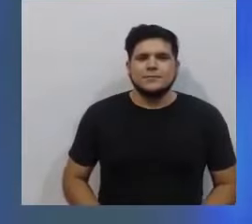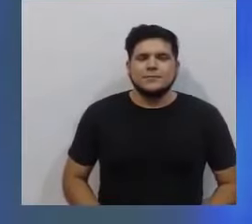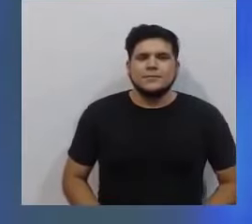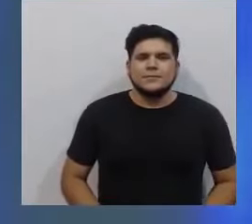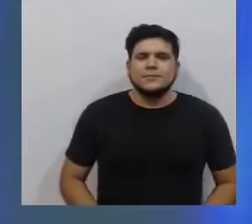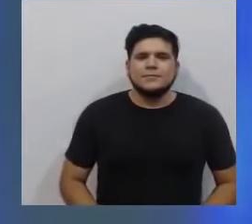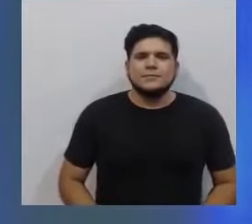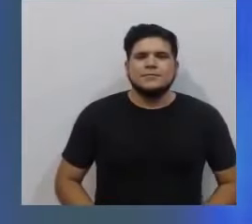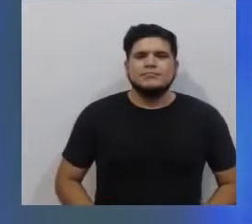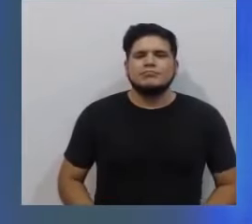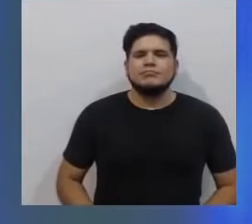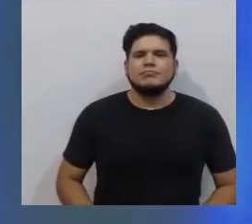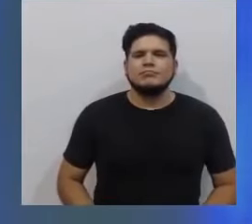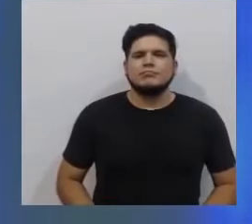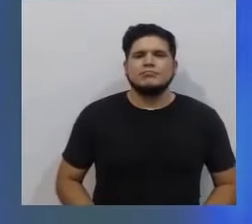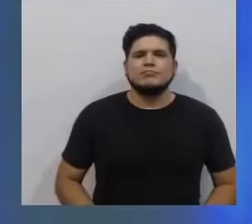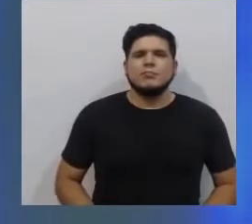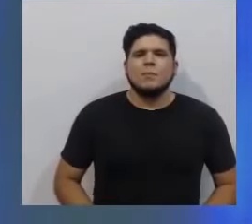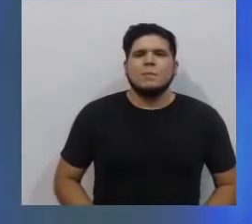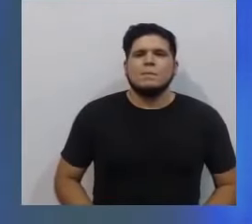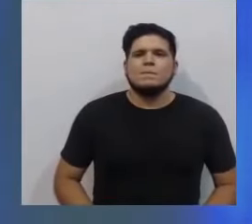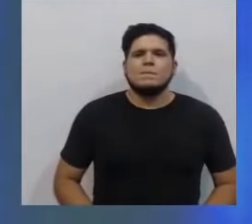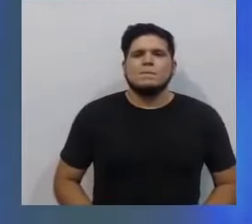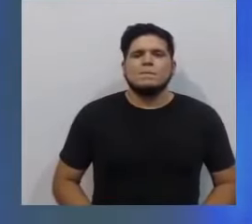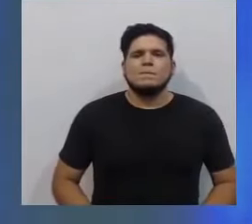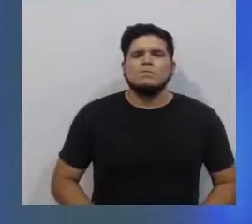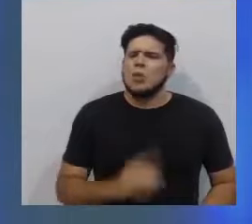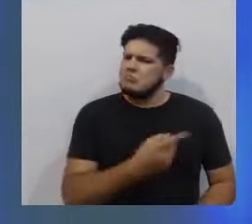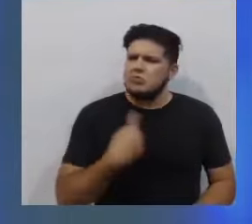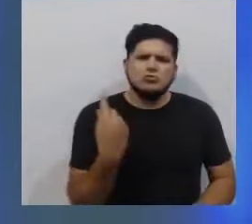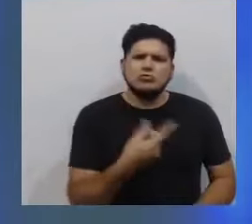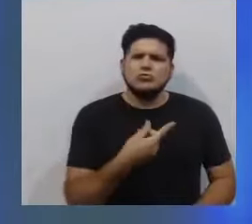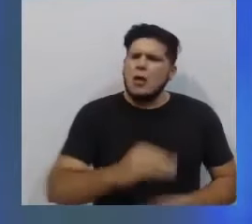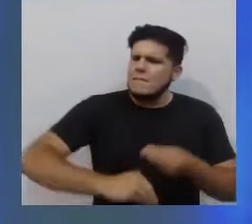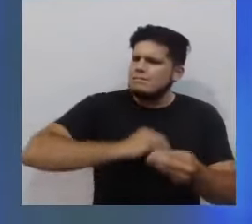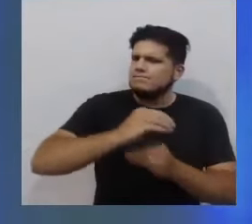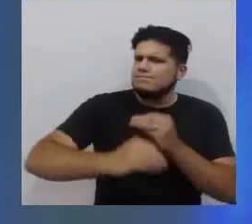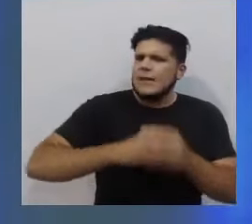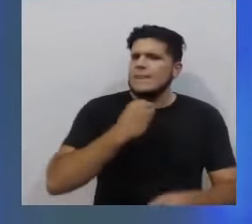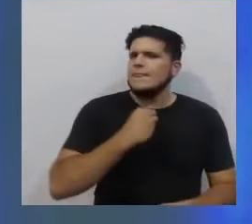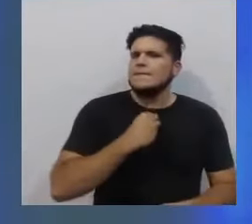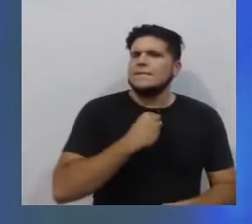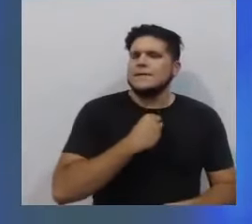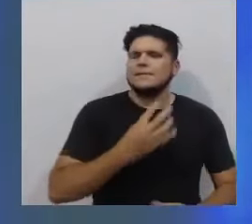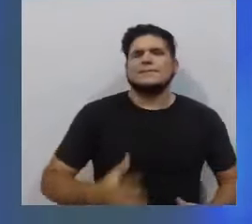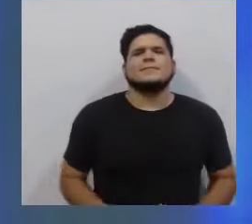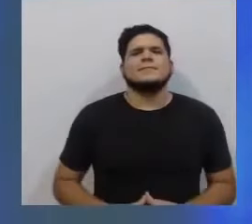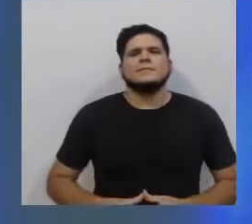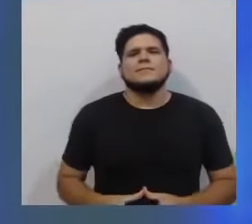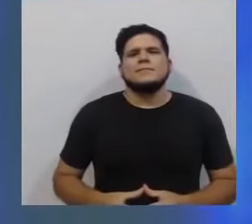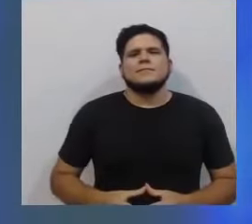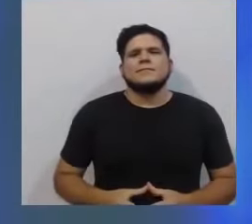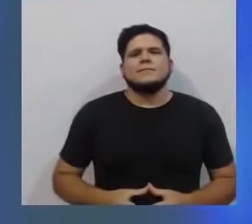fe la iglesia querido es pertenecer a la iglesia verdad usted está feliz por eso